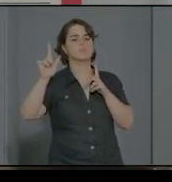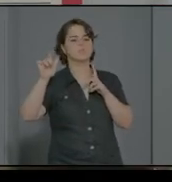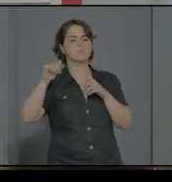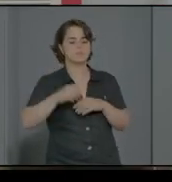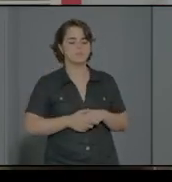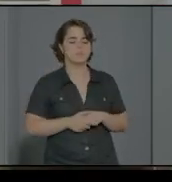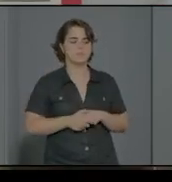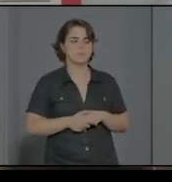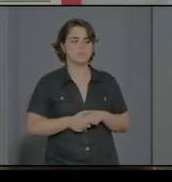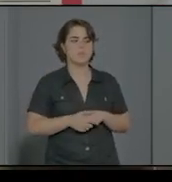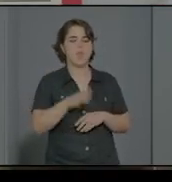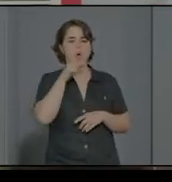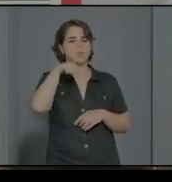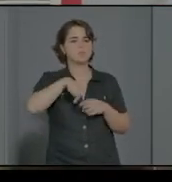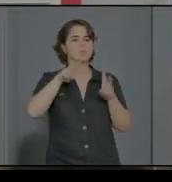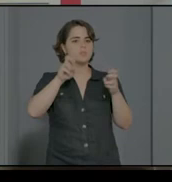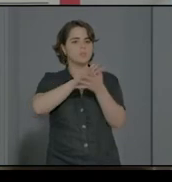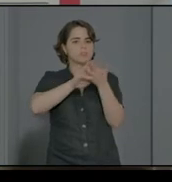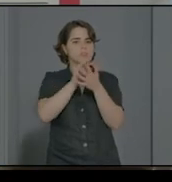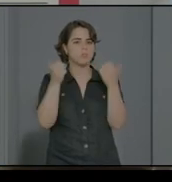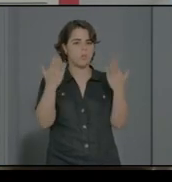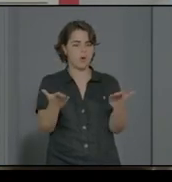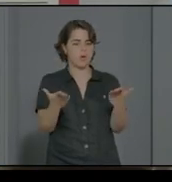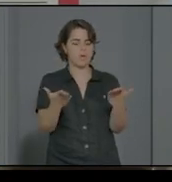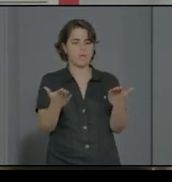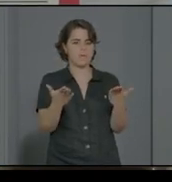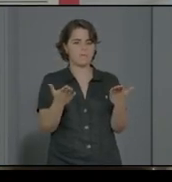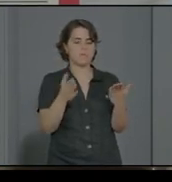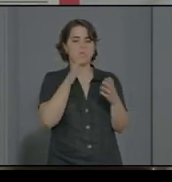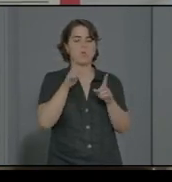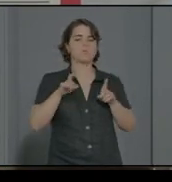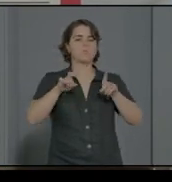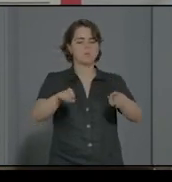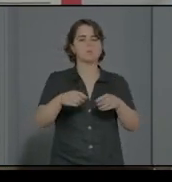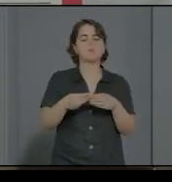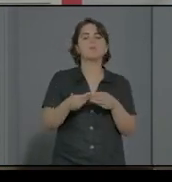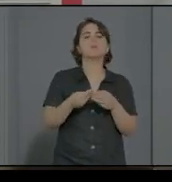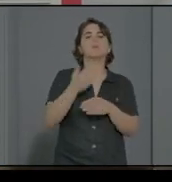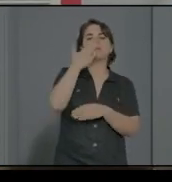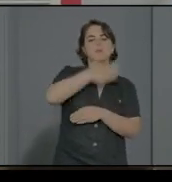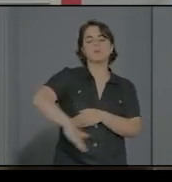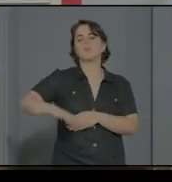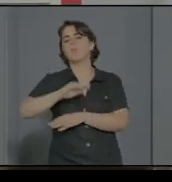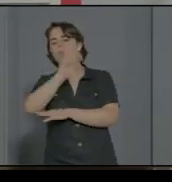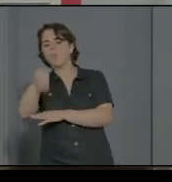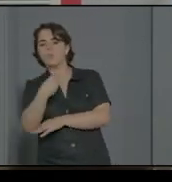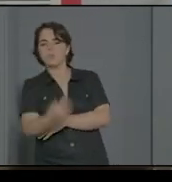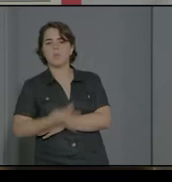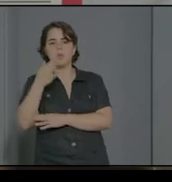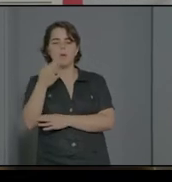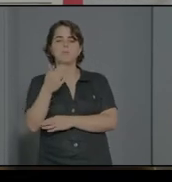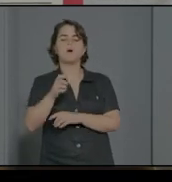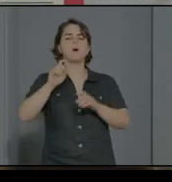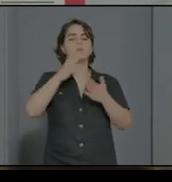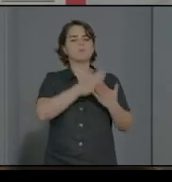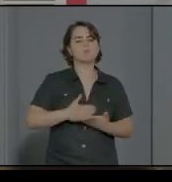Vamos a hablar hoy de la sincronía interpersonal de Díaz Escudero del Niño y la importancia de sus estudios y el concepto de